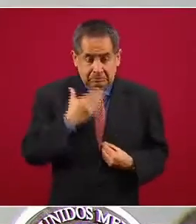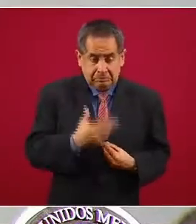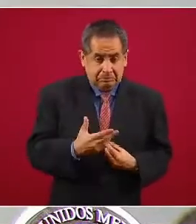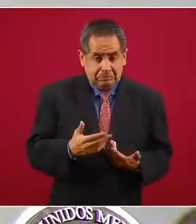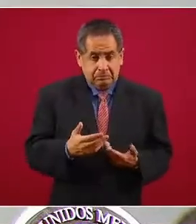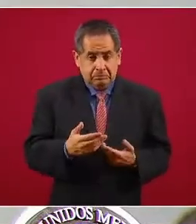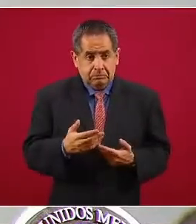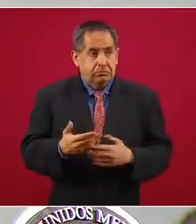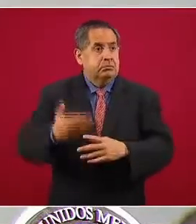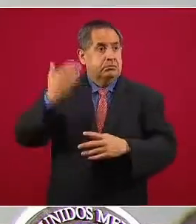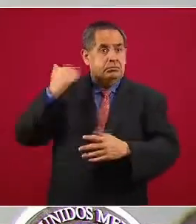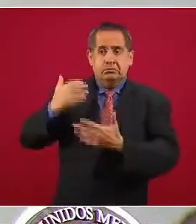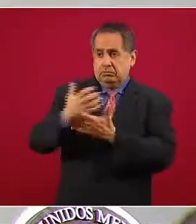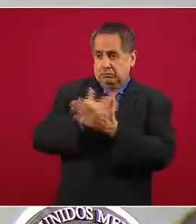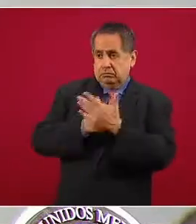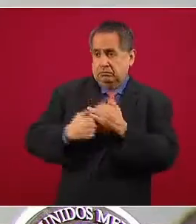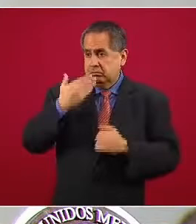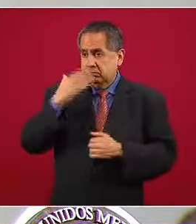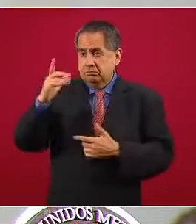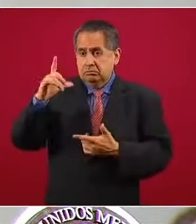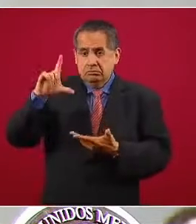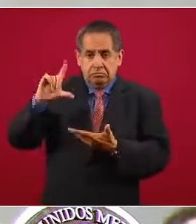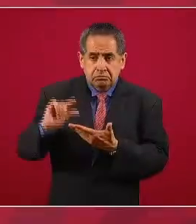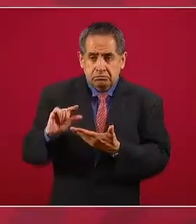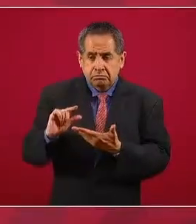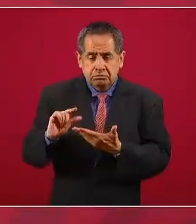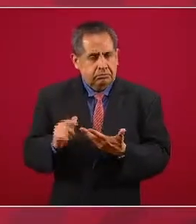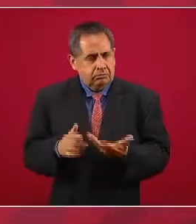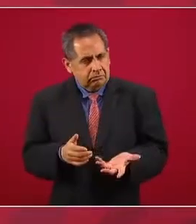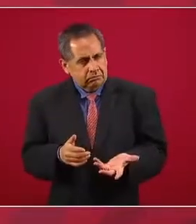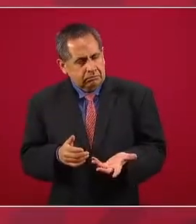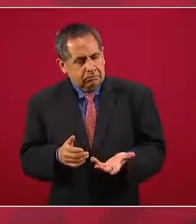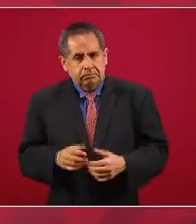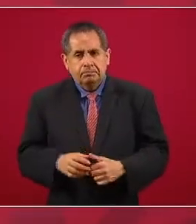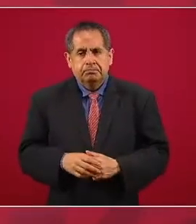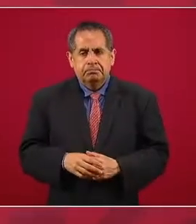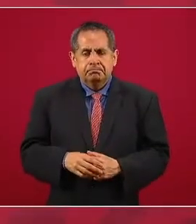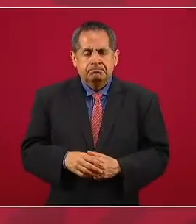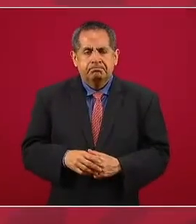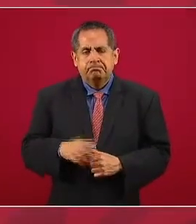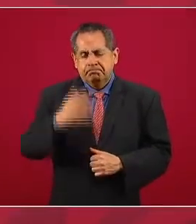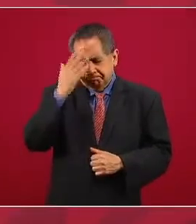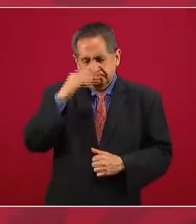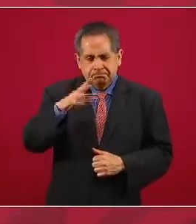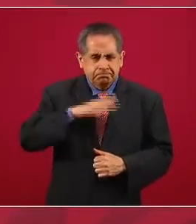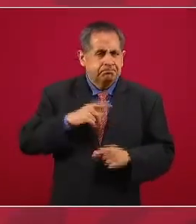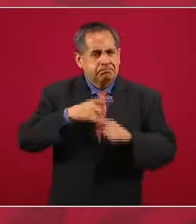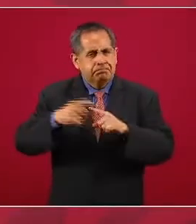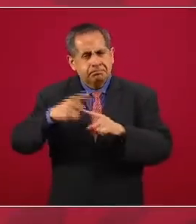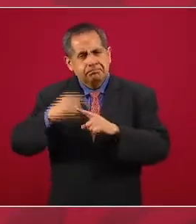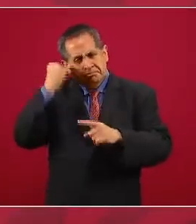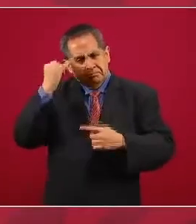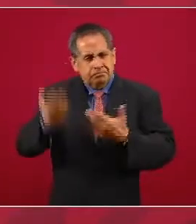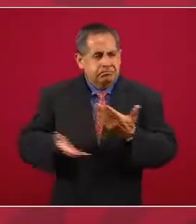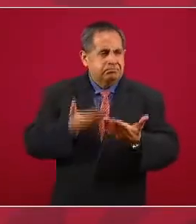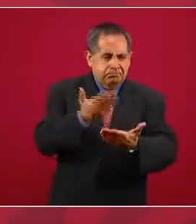que ganaba cuando era trabajador vigente. Ha habido muchas propuestas de muchas